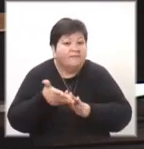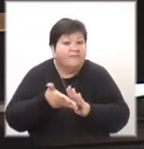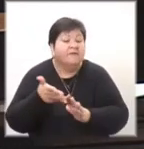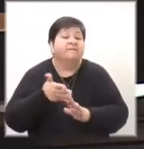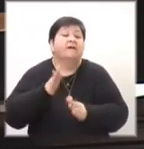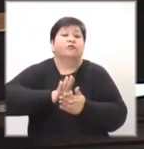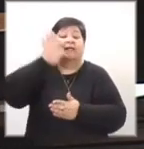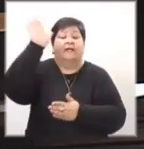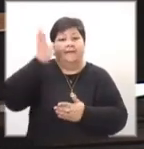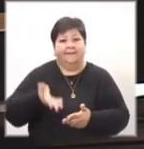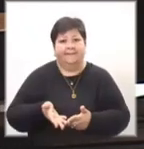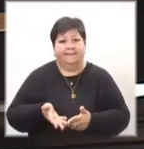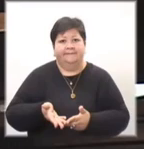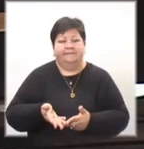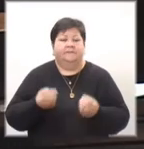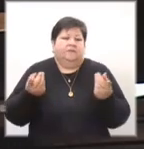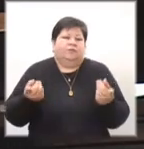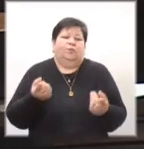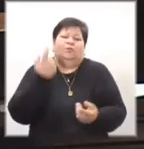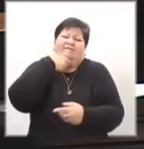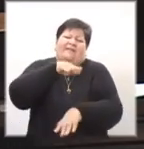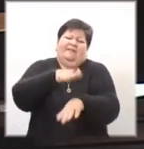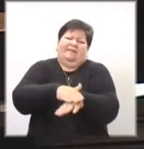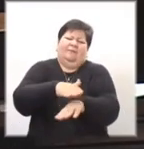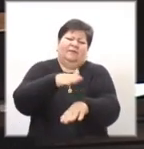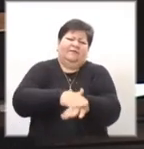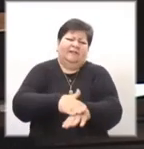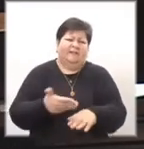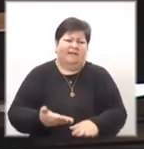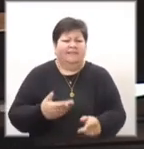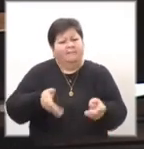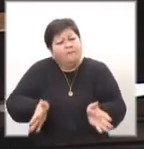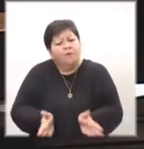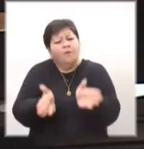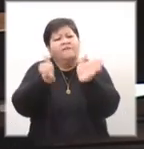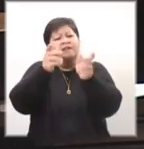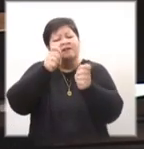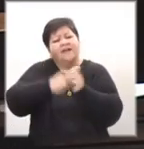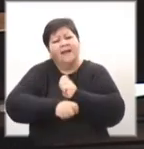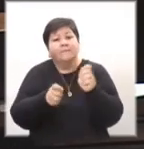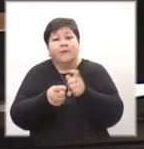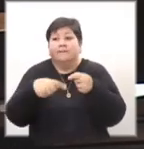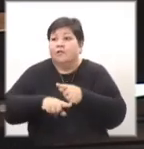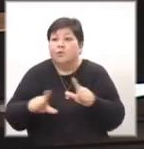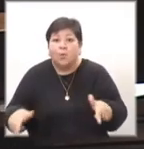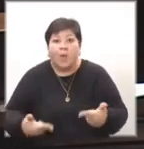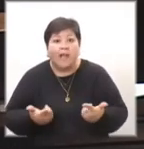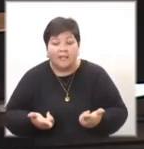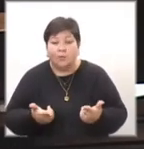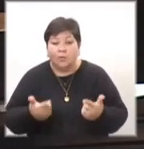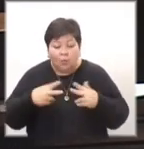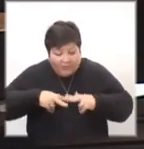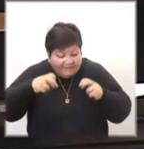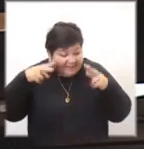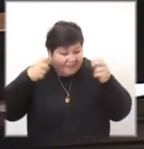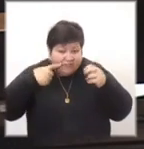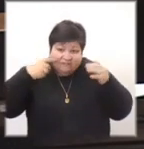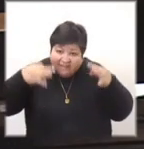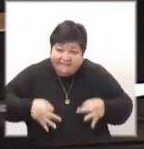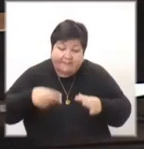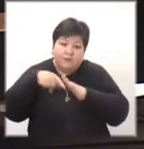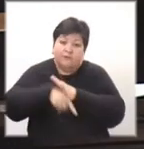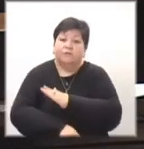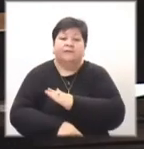contrario sería una enorme irresponsabilidad estar promoviendo cambios que no tengan un estudio actuarial por detrás. Luego de esta comparecencia,